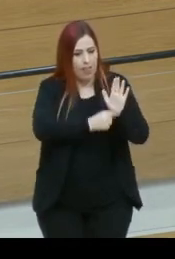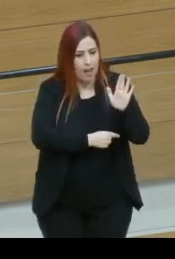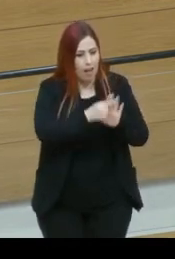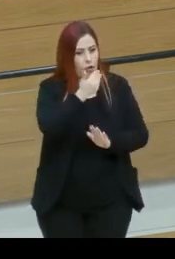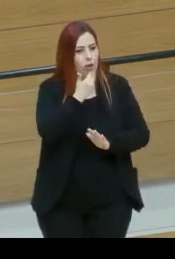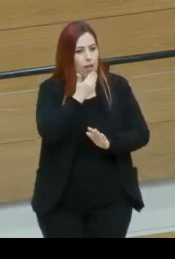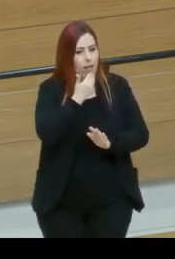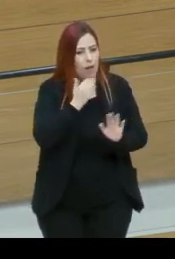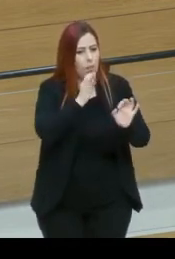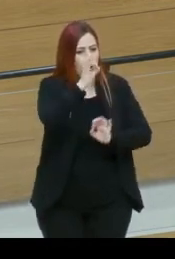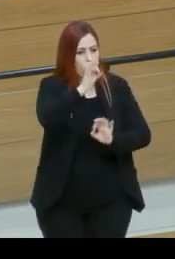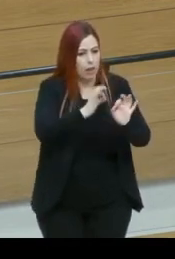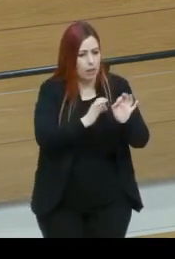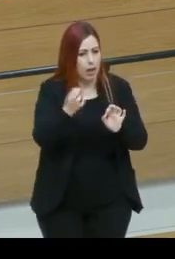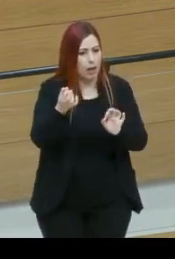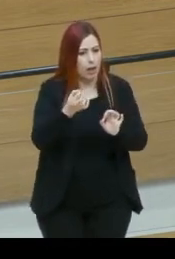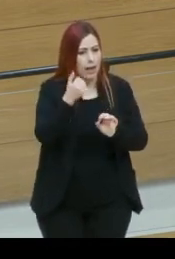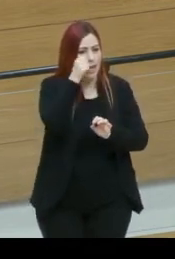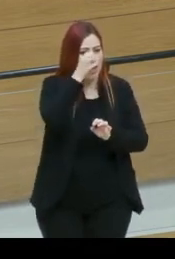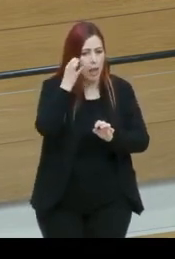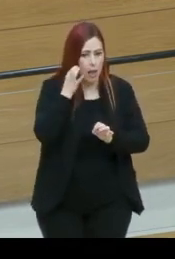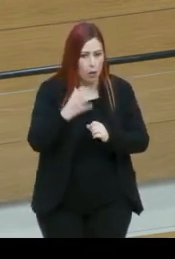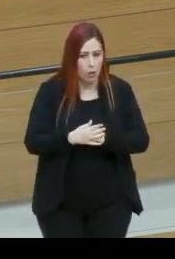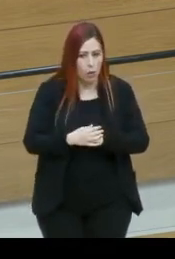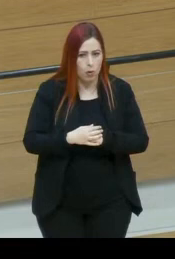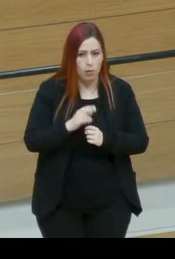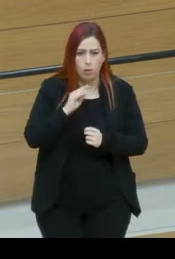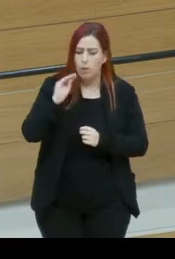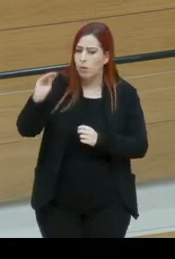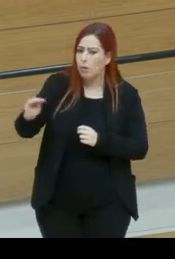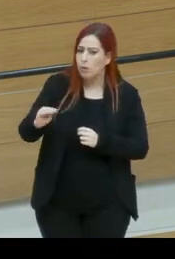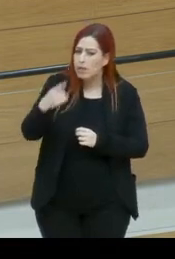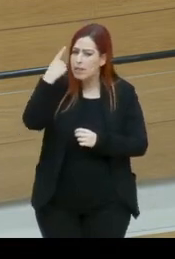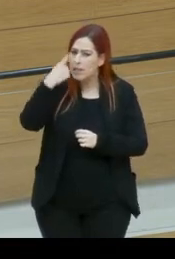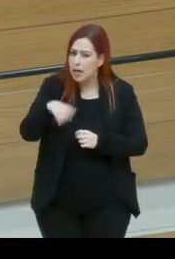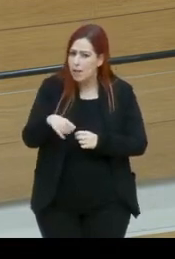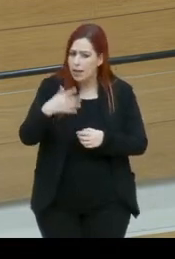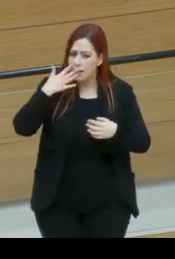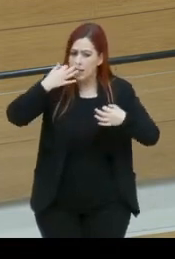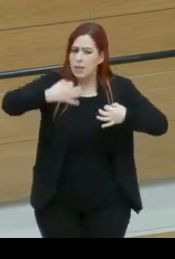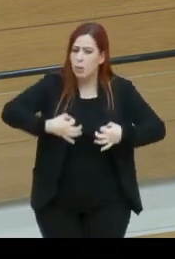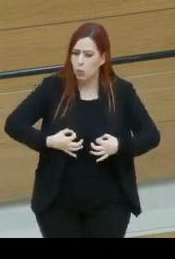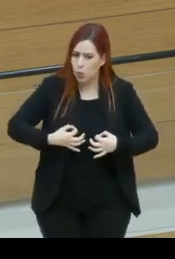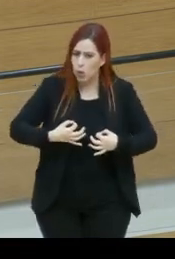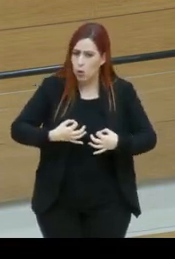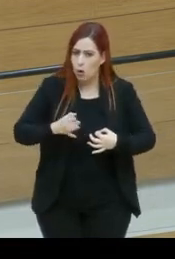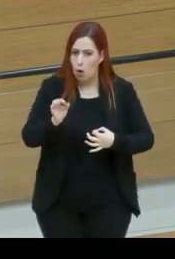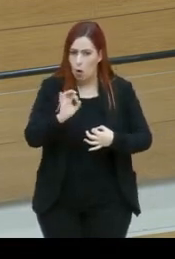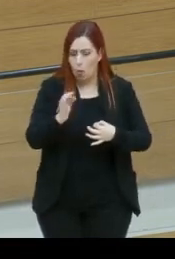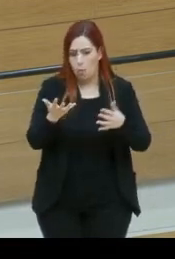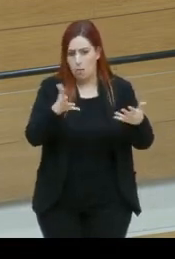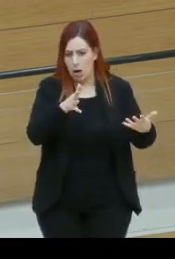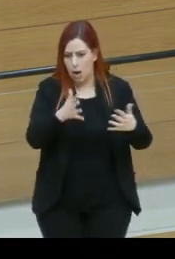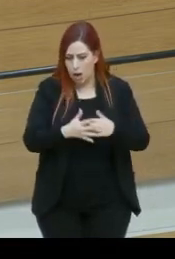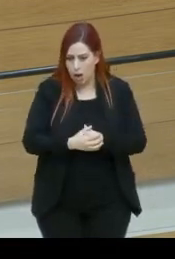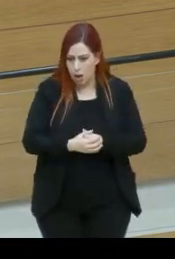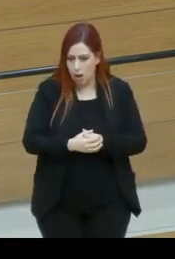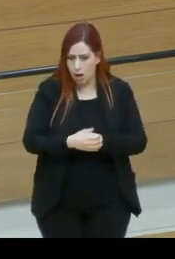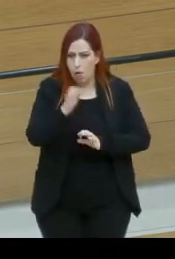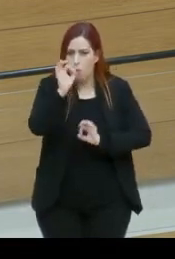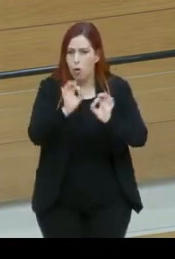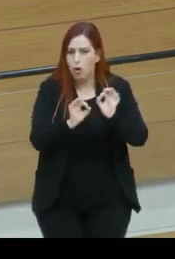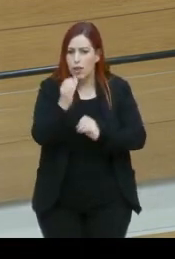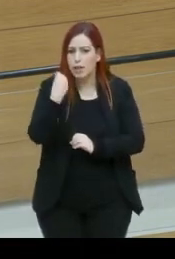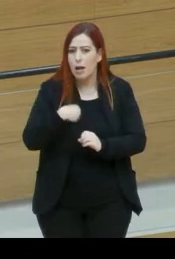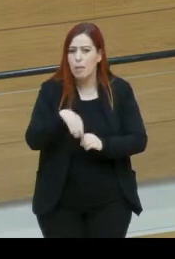de los pacientes, género. ¿Y se sabe con seguridad o aproximadamente qué porcentaje